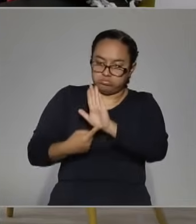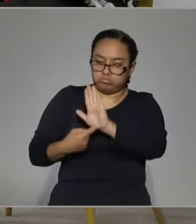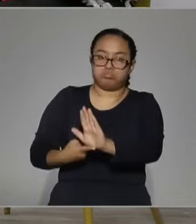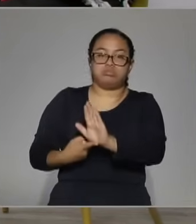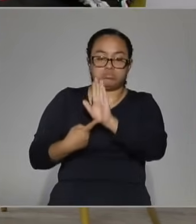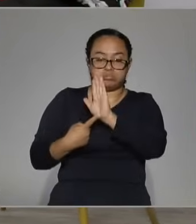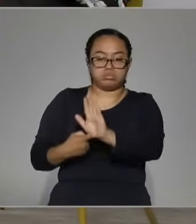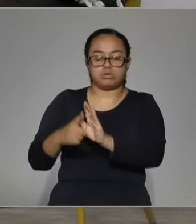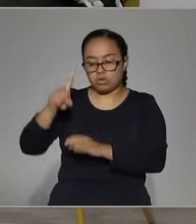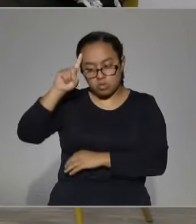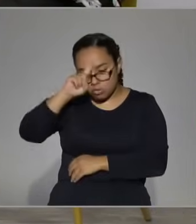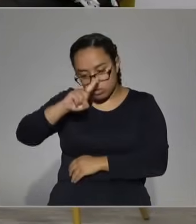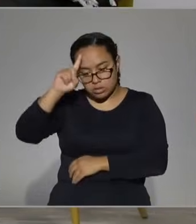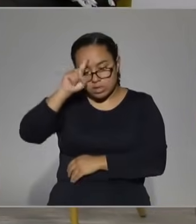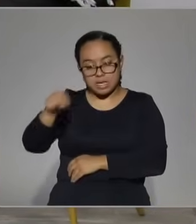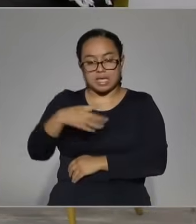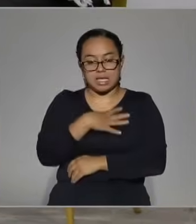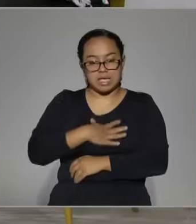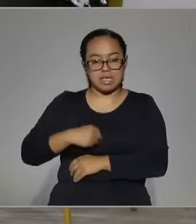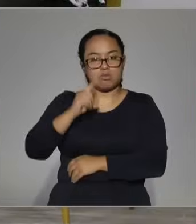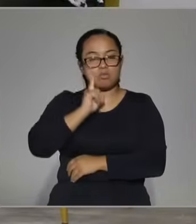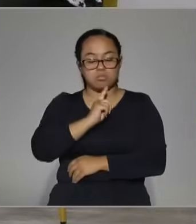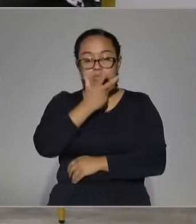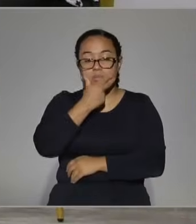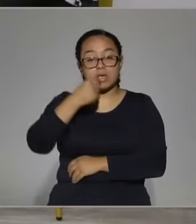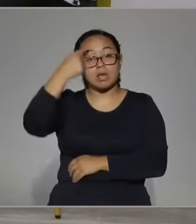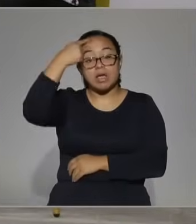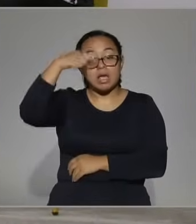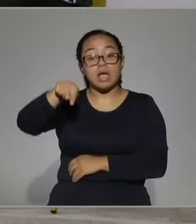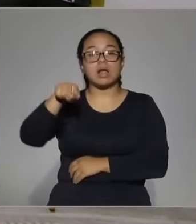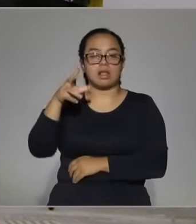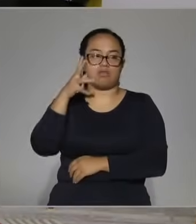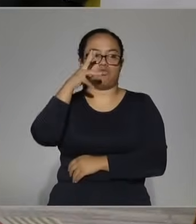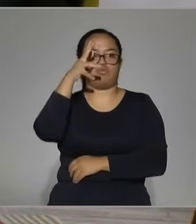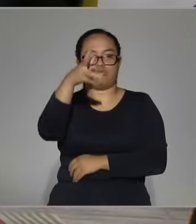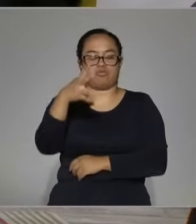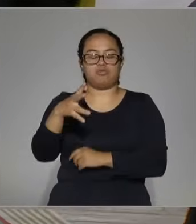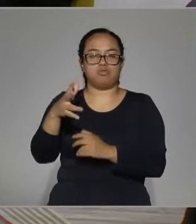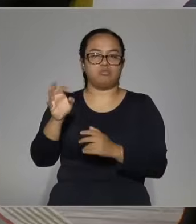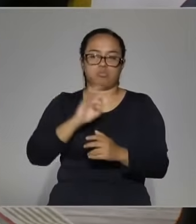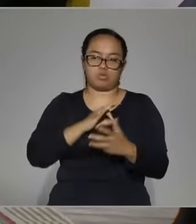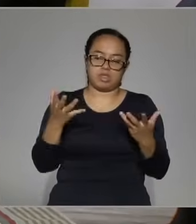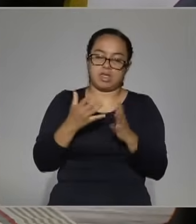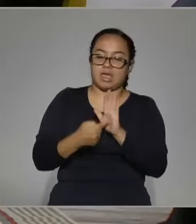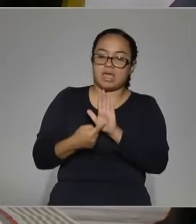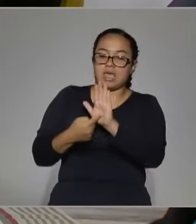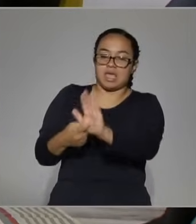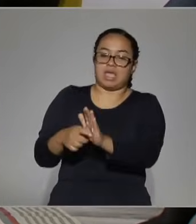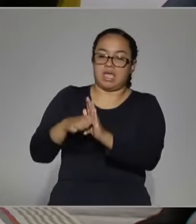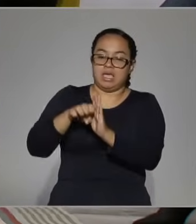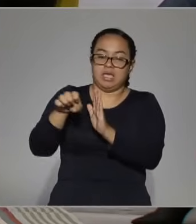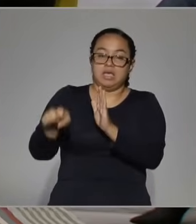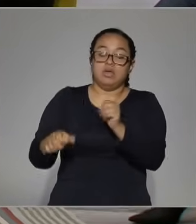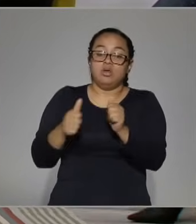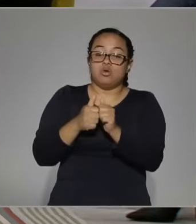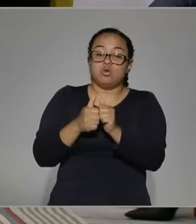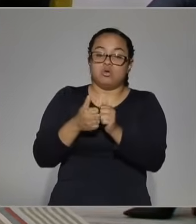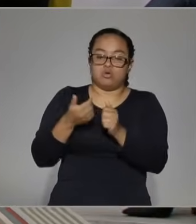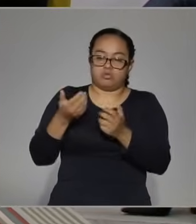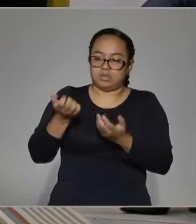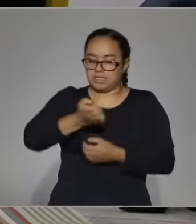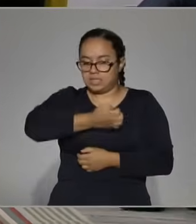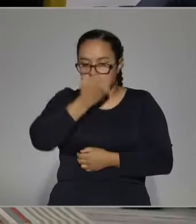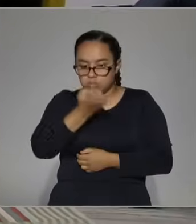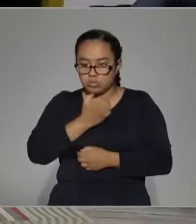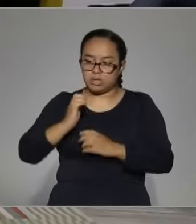informal, guiando a tus hijos e hijas hacia ese camino, pero de la mano y de manera equilibrada con la escuela y